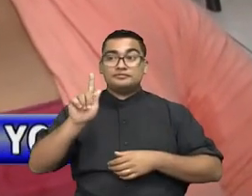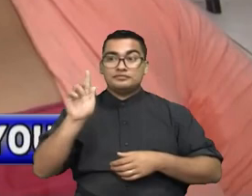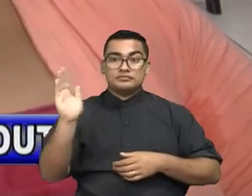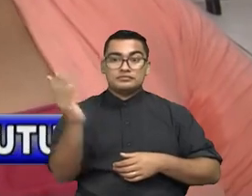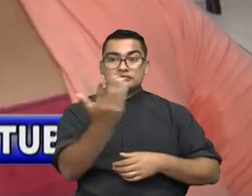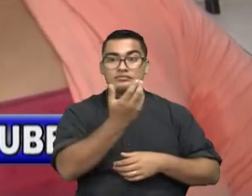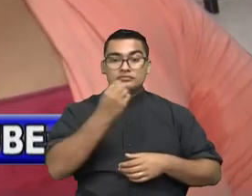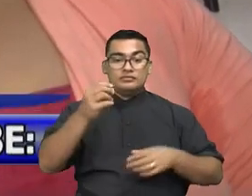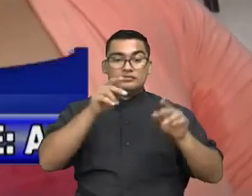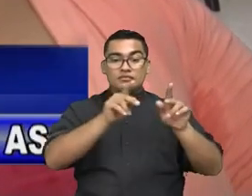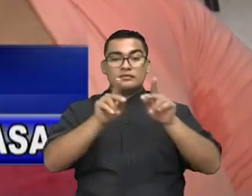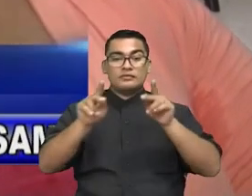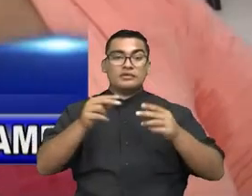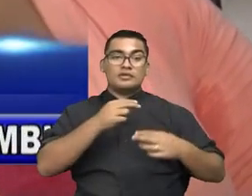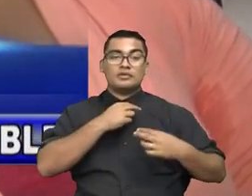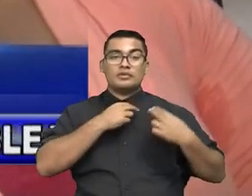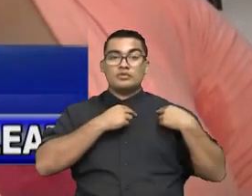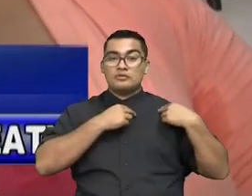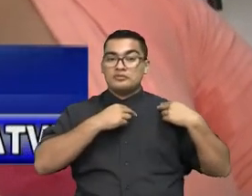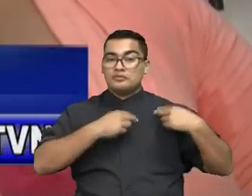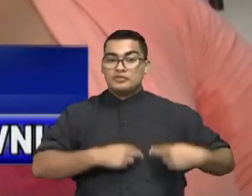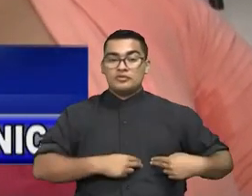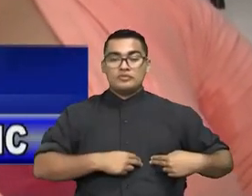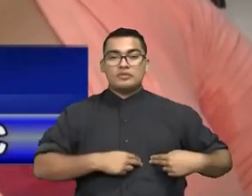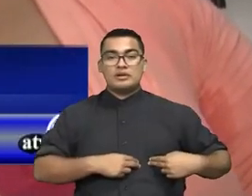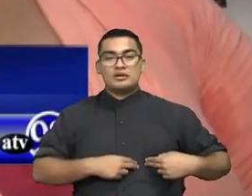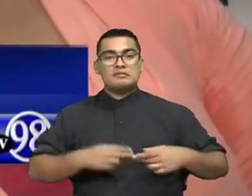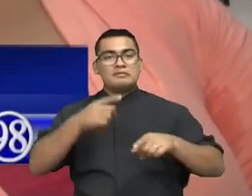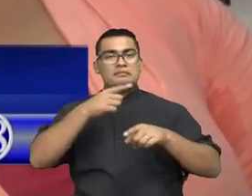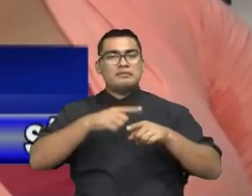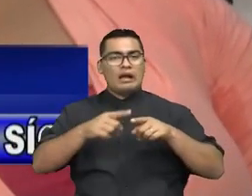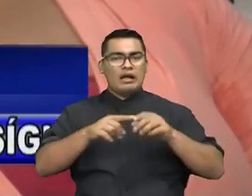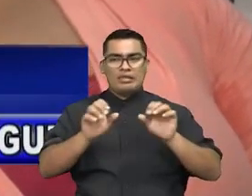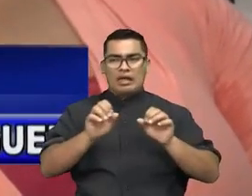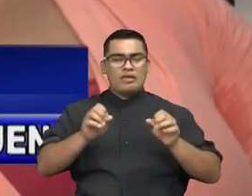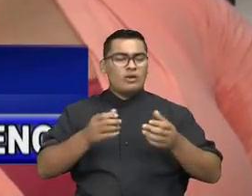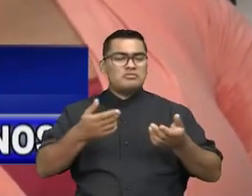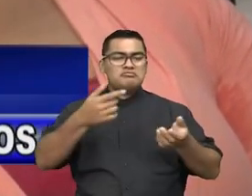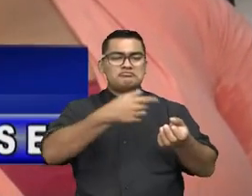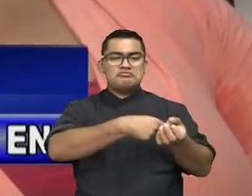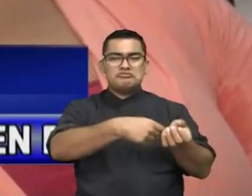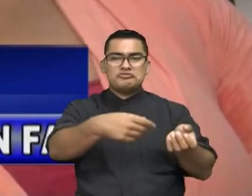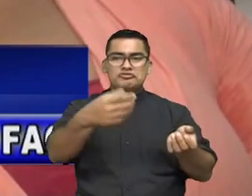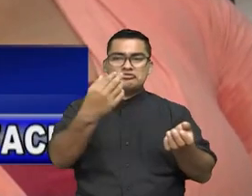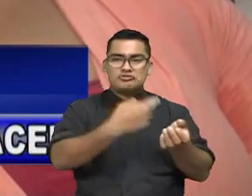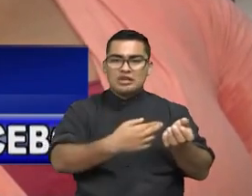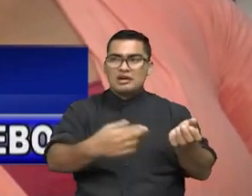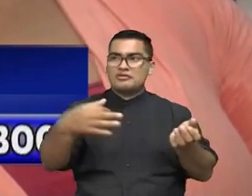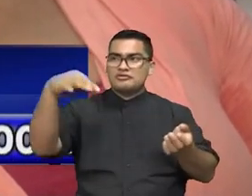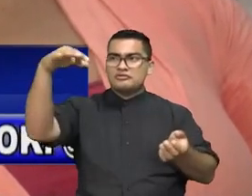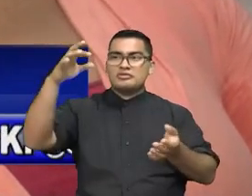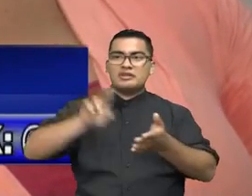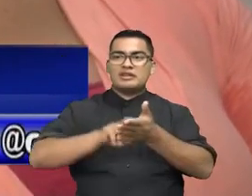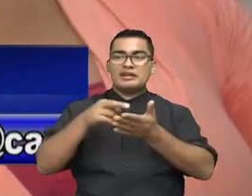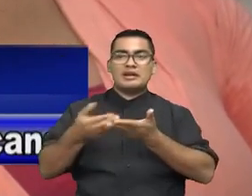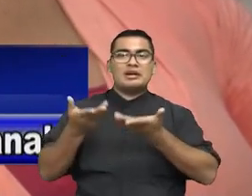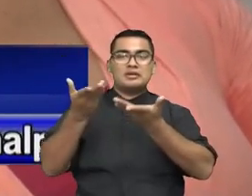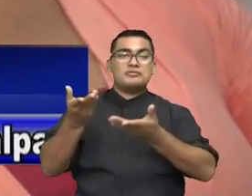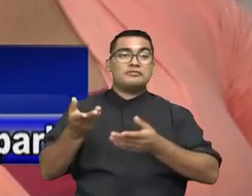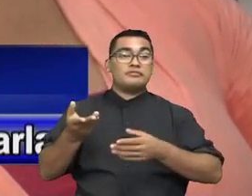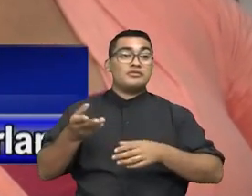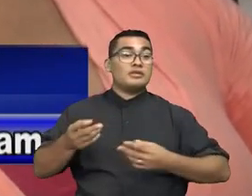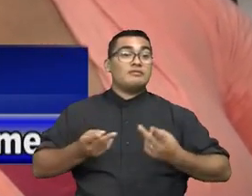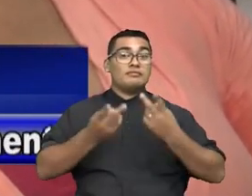seres humanos de dar de manera gratuita algo que pueda ayudar a salvar otras vidas, y creo que eso